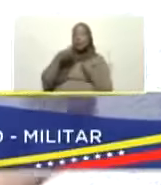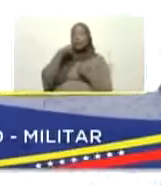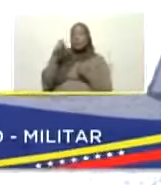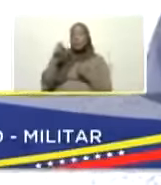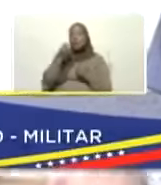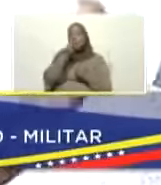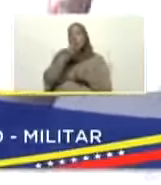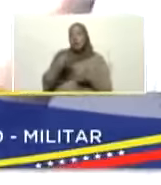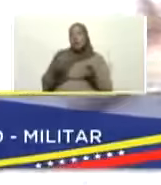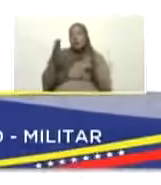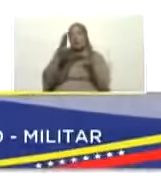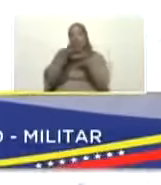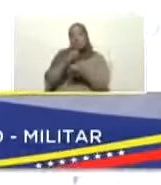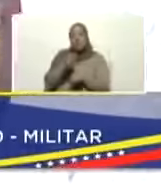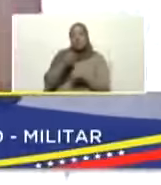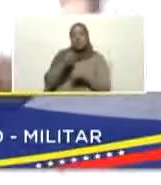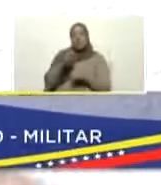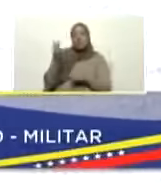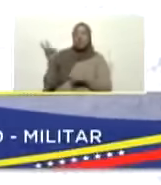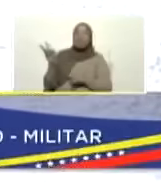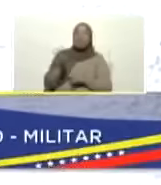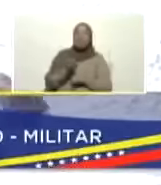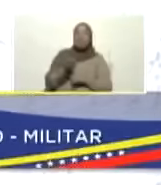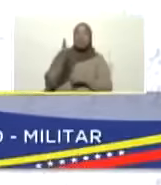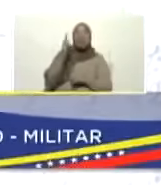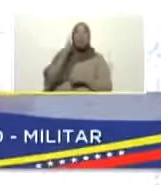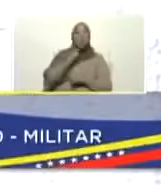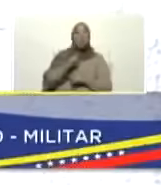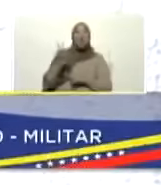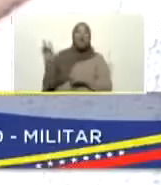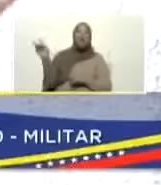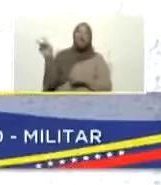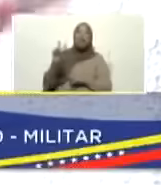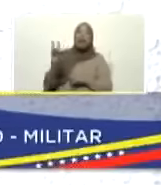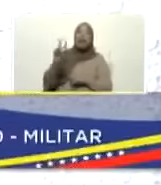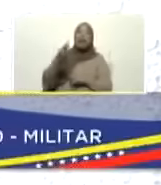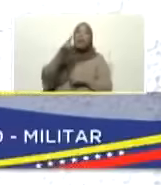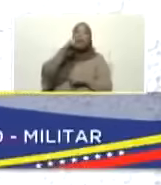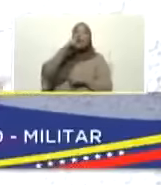a nuestro presidente de la República Bolivariana de Venezuela,